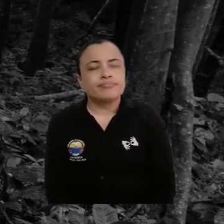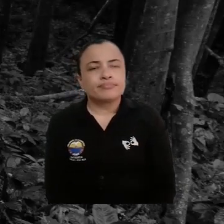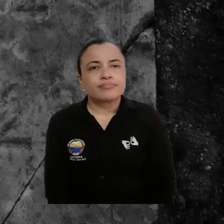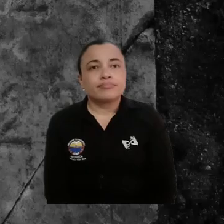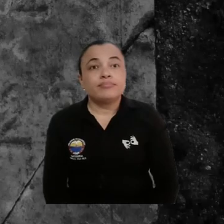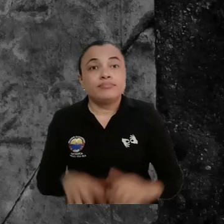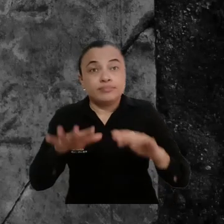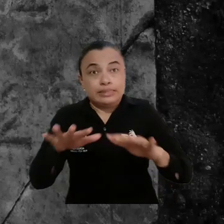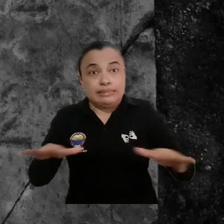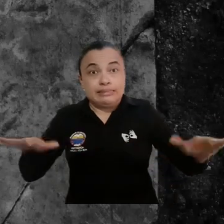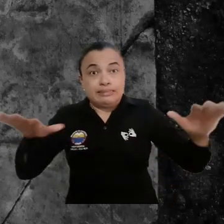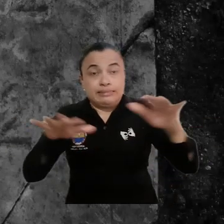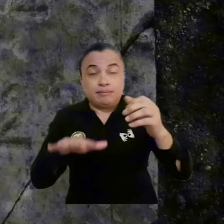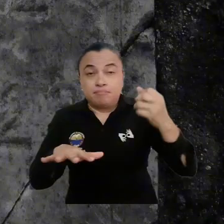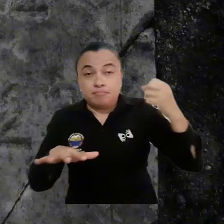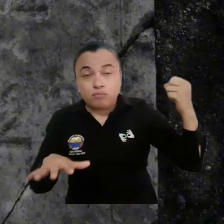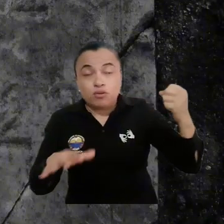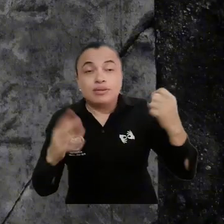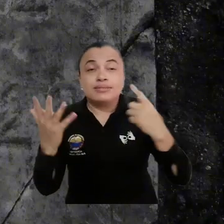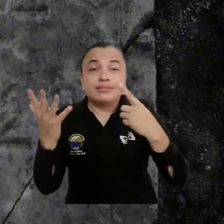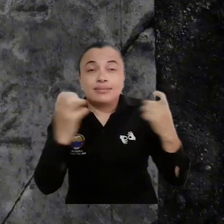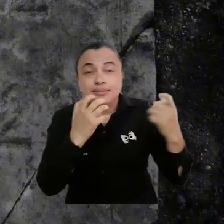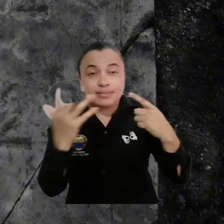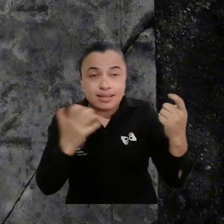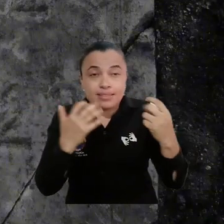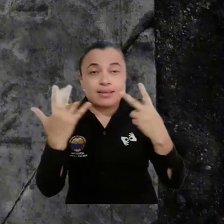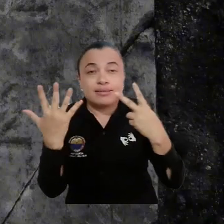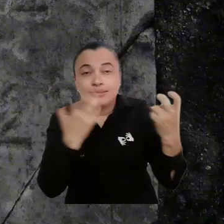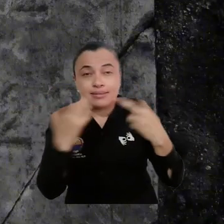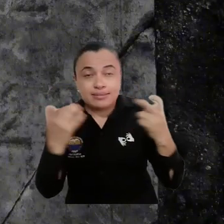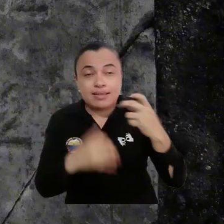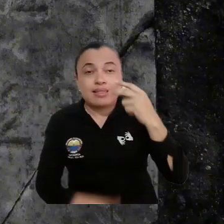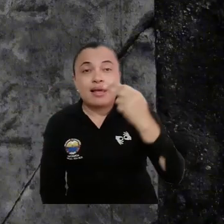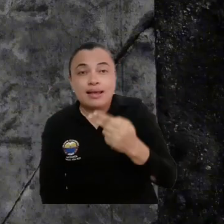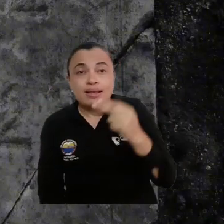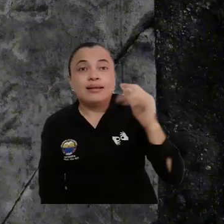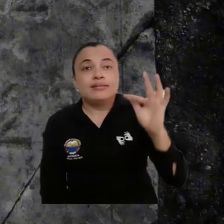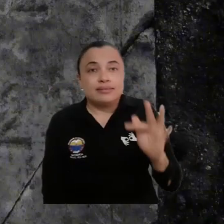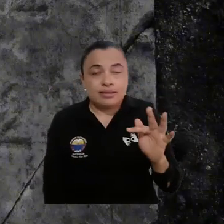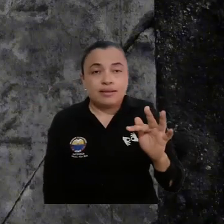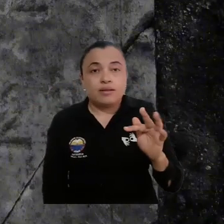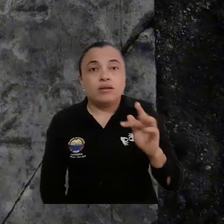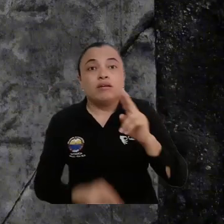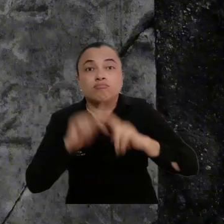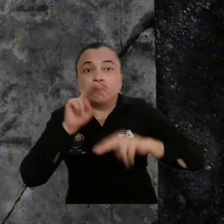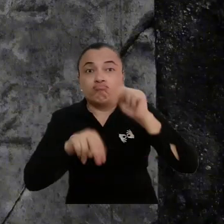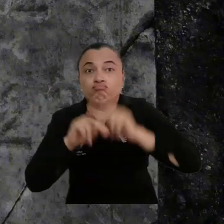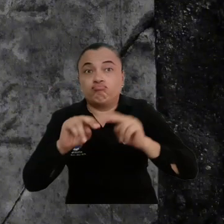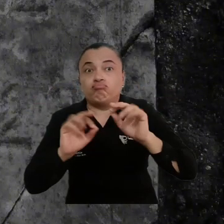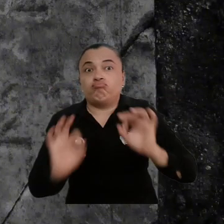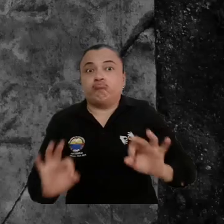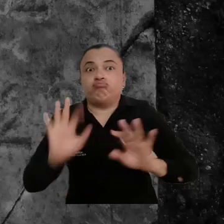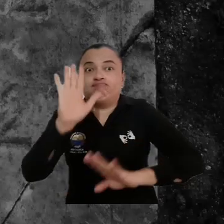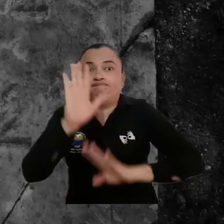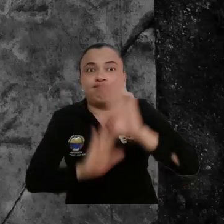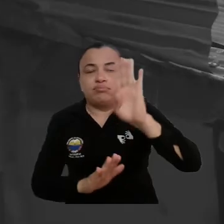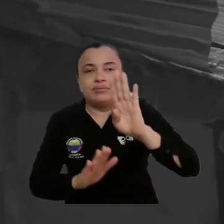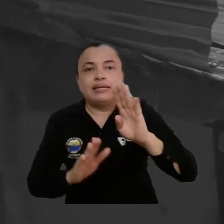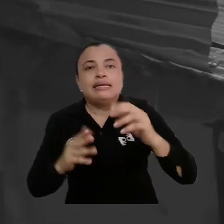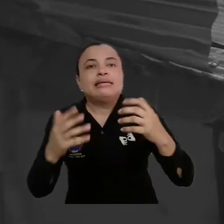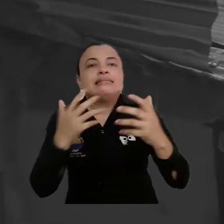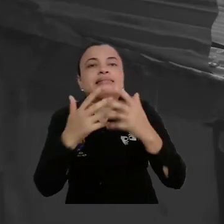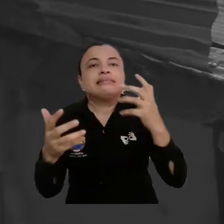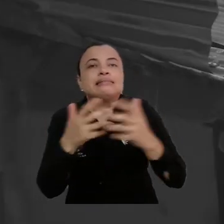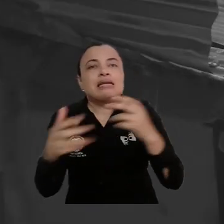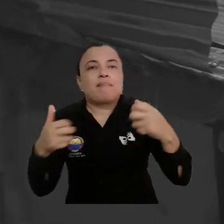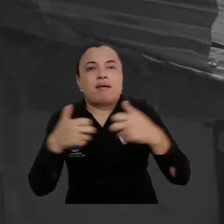Su extensión original rondó las 600 a 700 hectáreas, con una infraestructura avanzada y un sistema energético